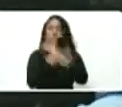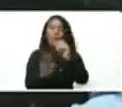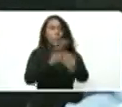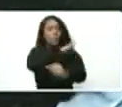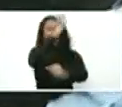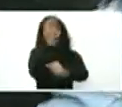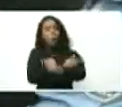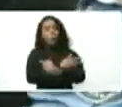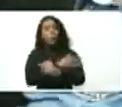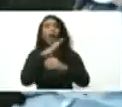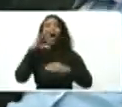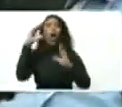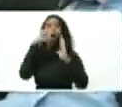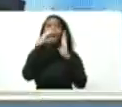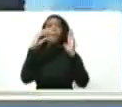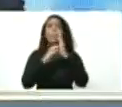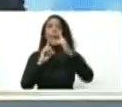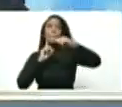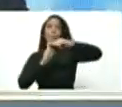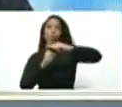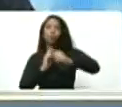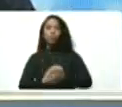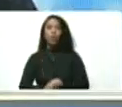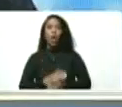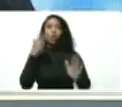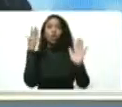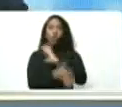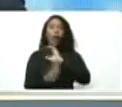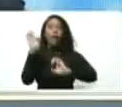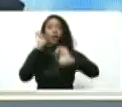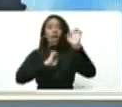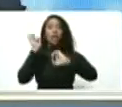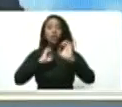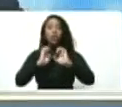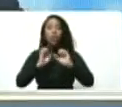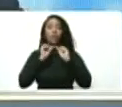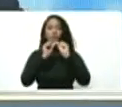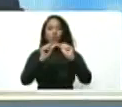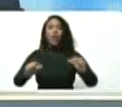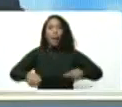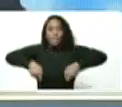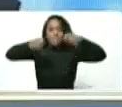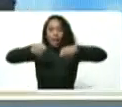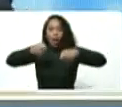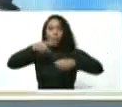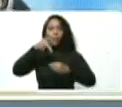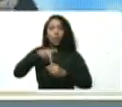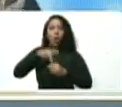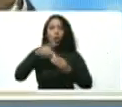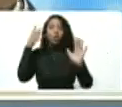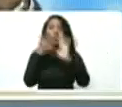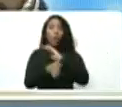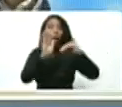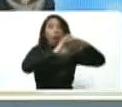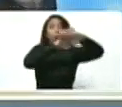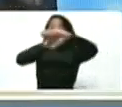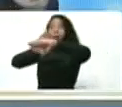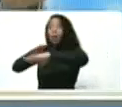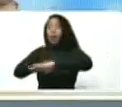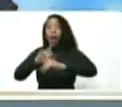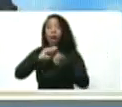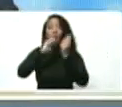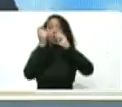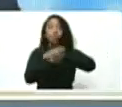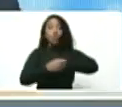fortalecimiento de los OPEP Plus, sobre la evaluación permanente del mercado petrolero, sobre las alertas de la evolución del